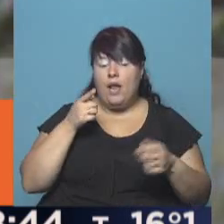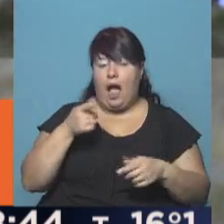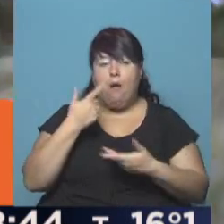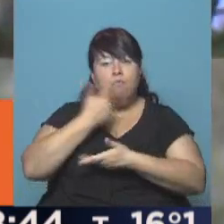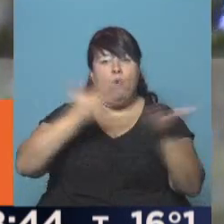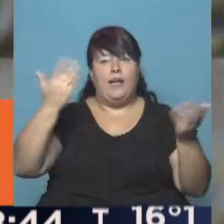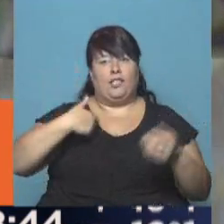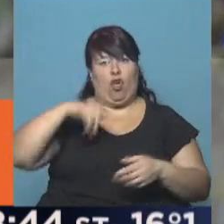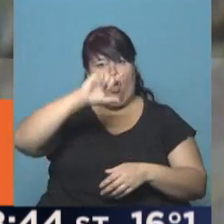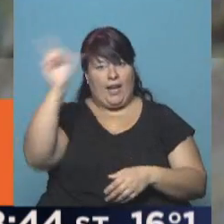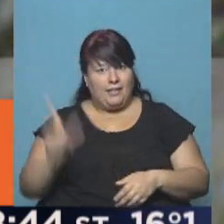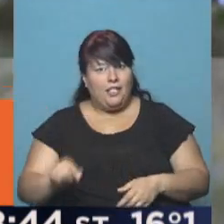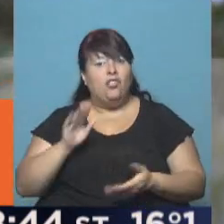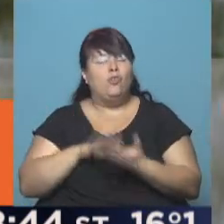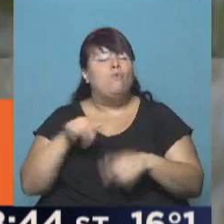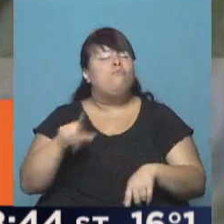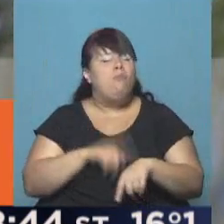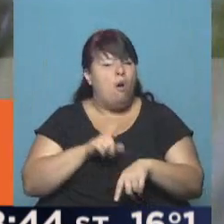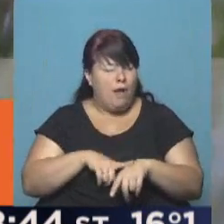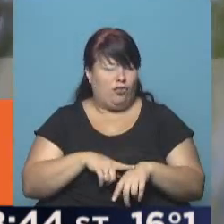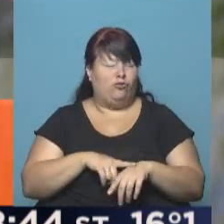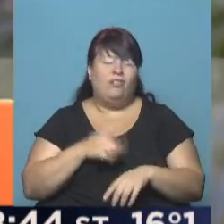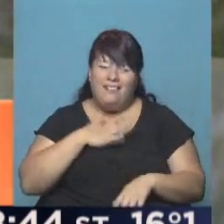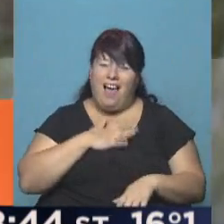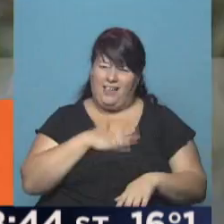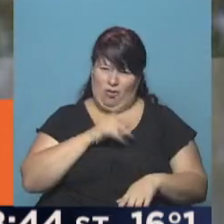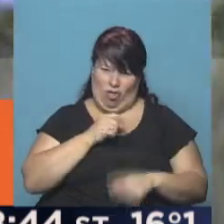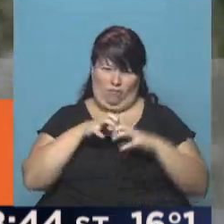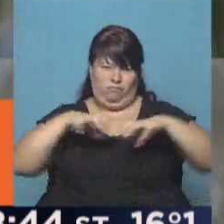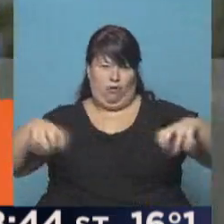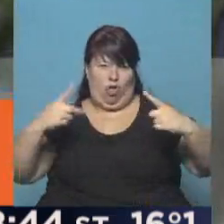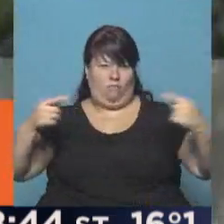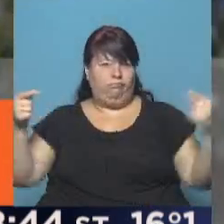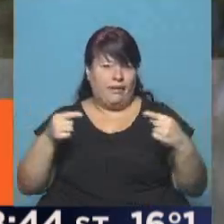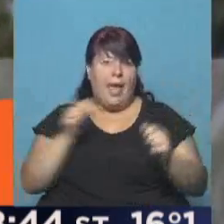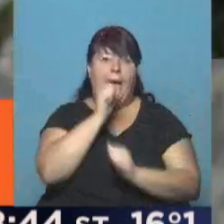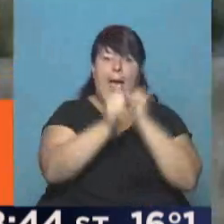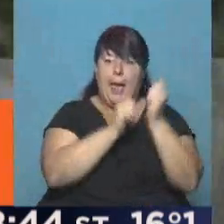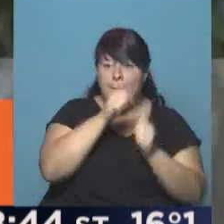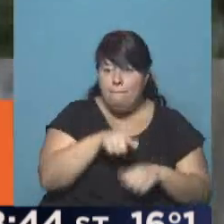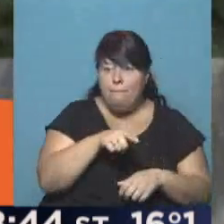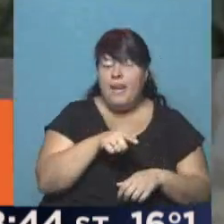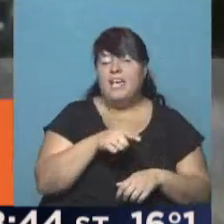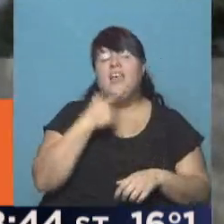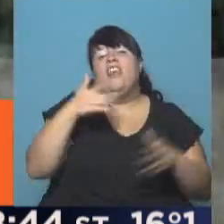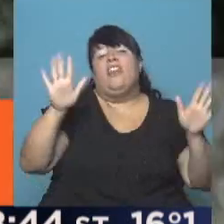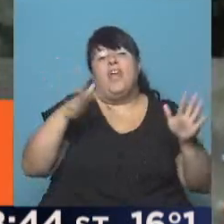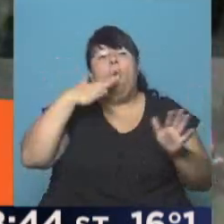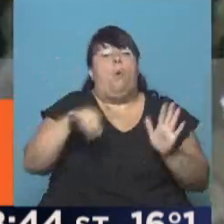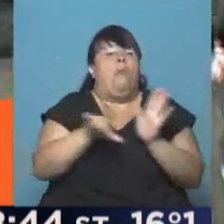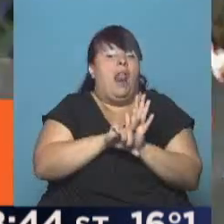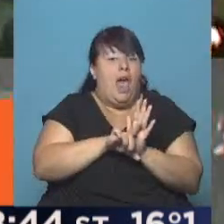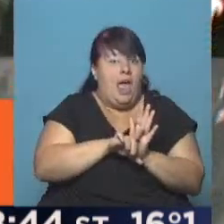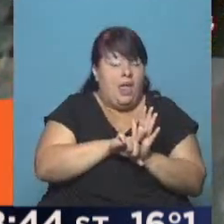todo el país este este momento lamentable entre dos posiciones una empresa que alega que cumple con la